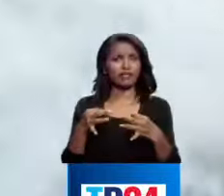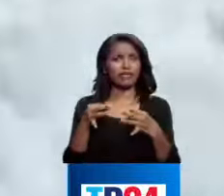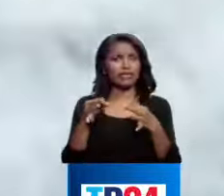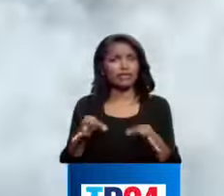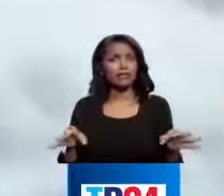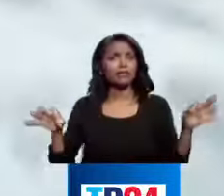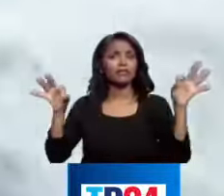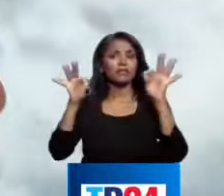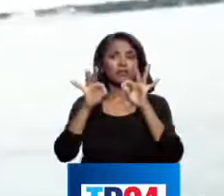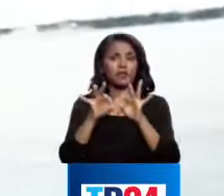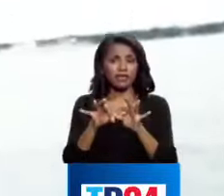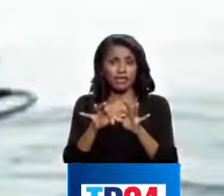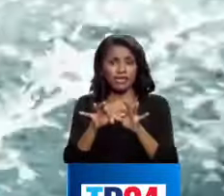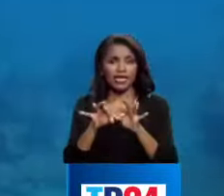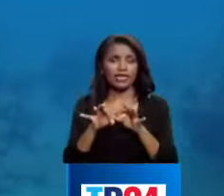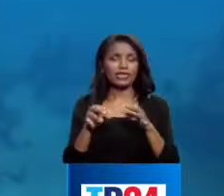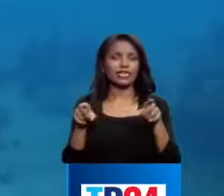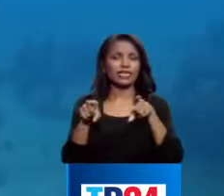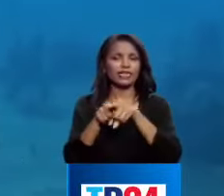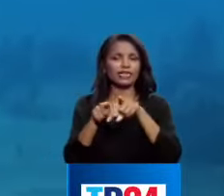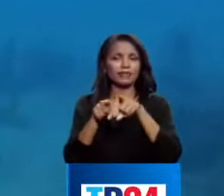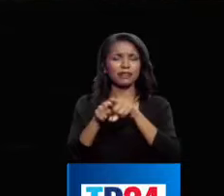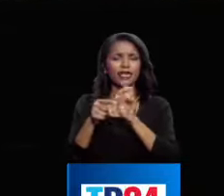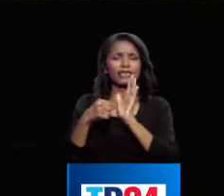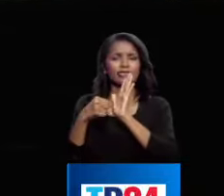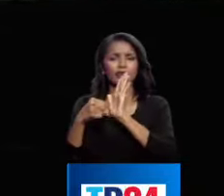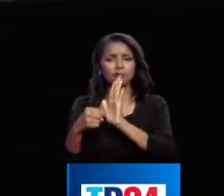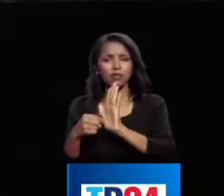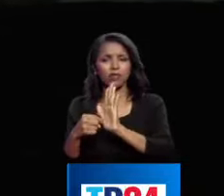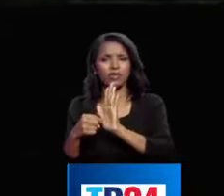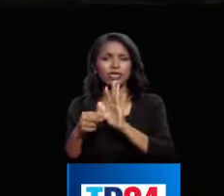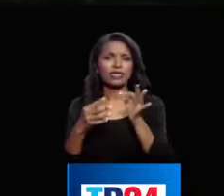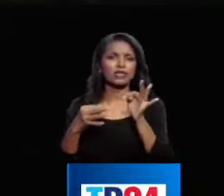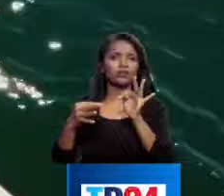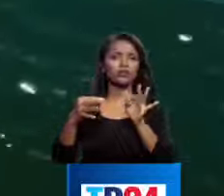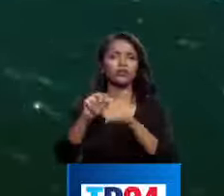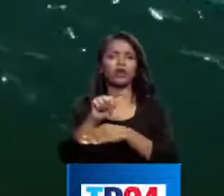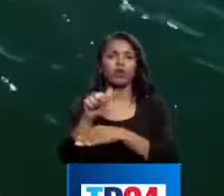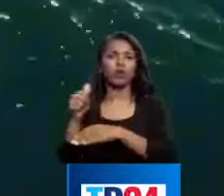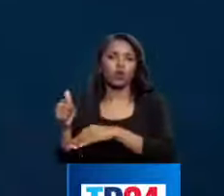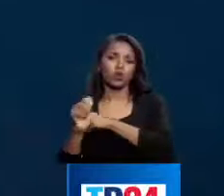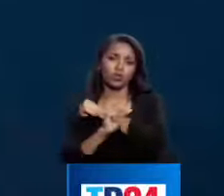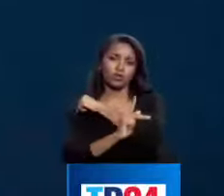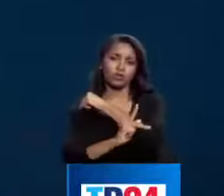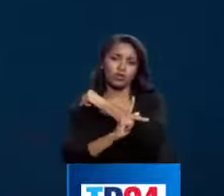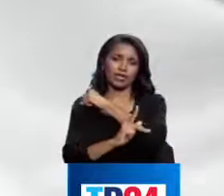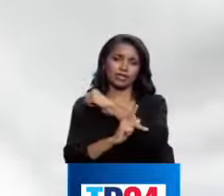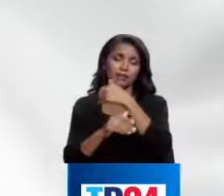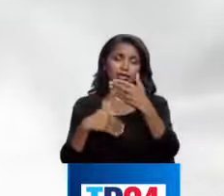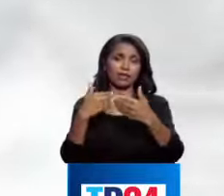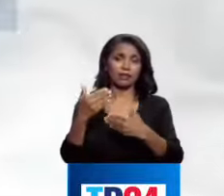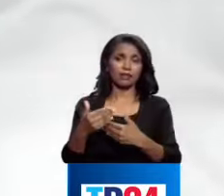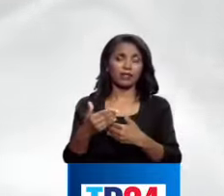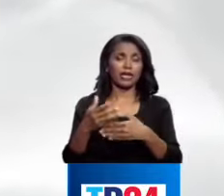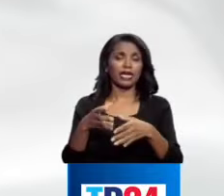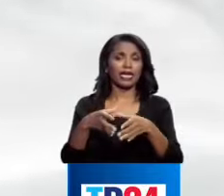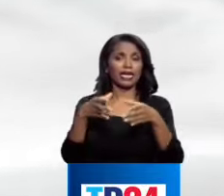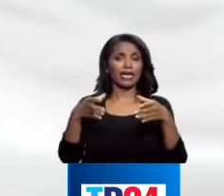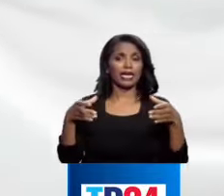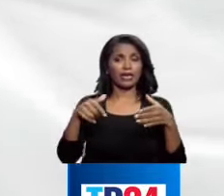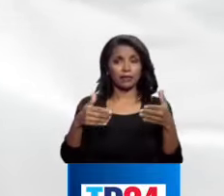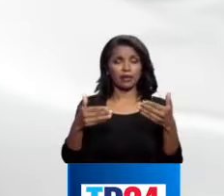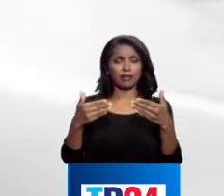un aumento en la demanda internacional de turistas, no puede haber crecimiento de la industria. En las